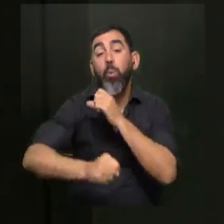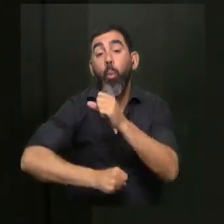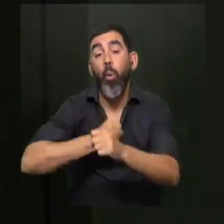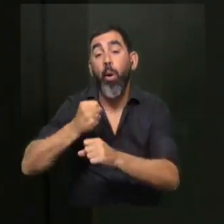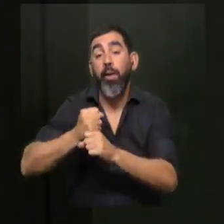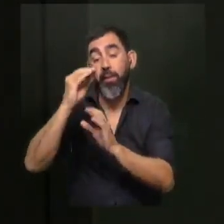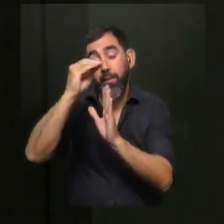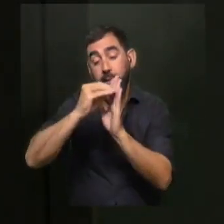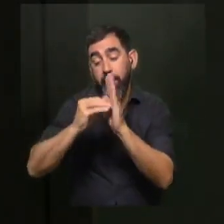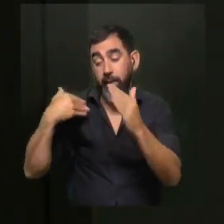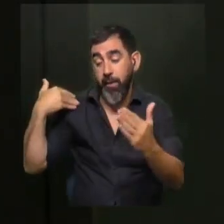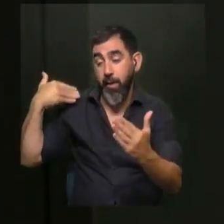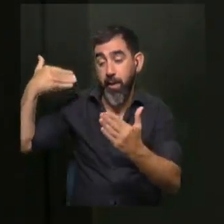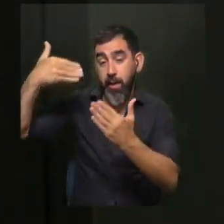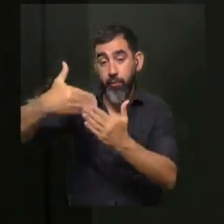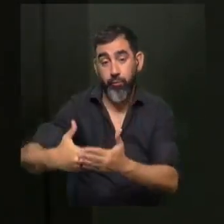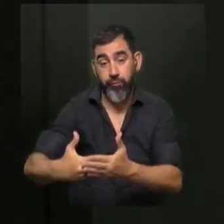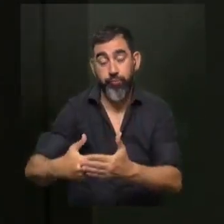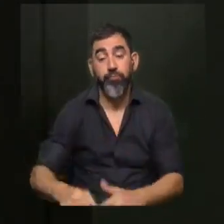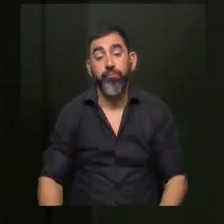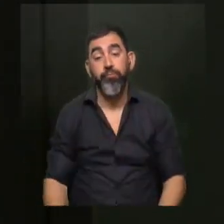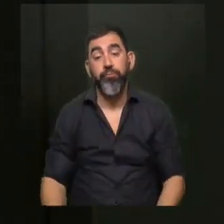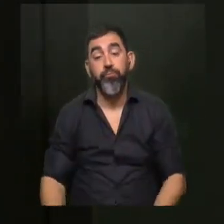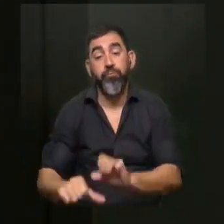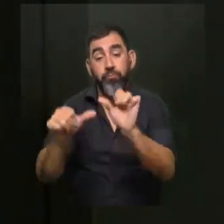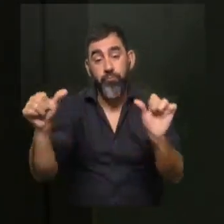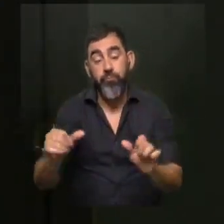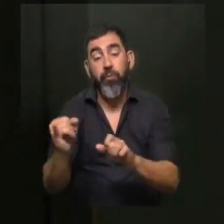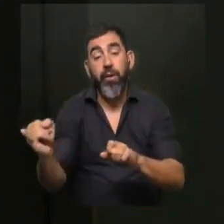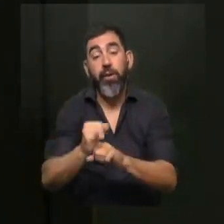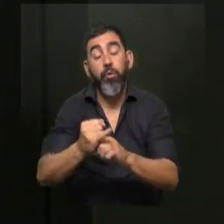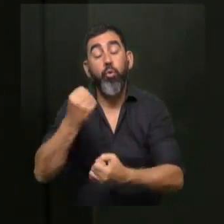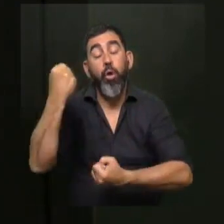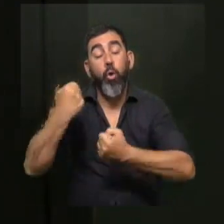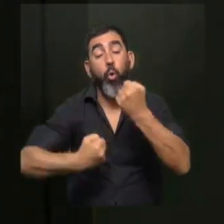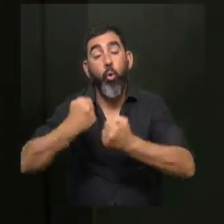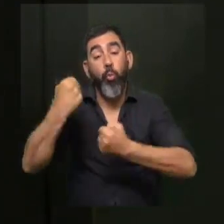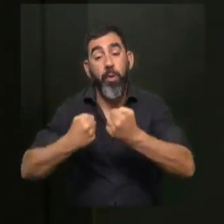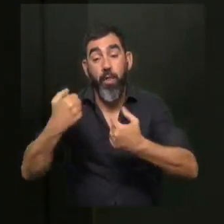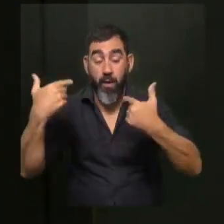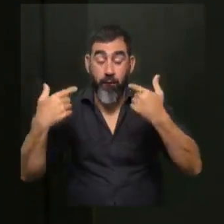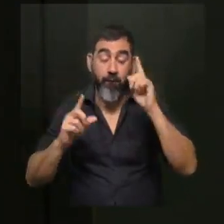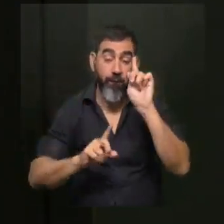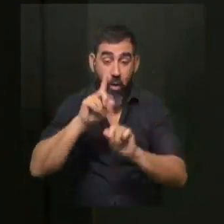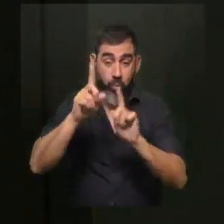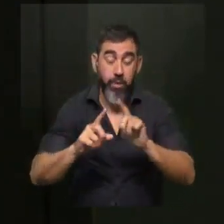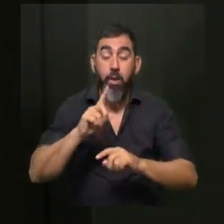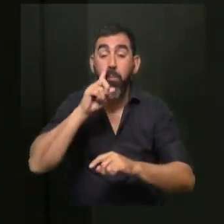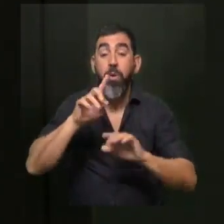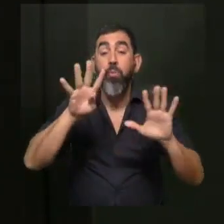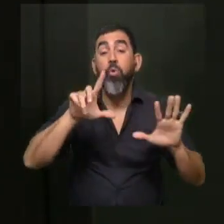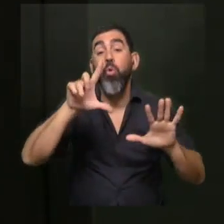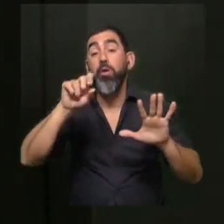registros de patentes en Uruguay. Fue hecho por el Instituto de Economía de la Facultad de Economía, que analizó desde